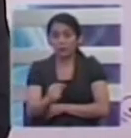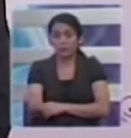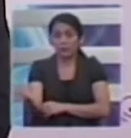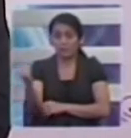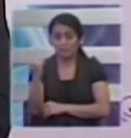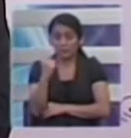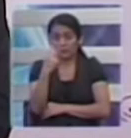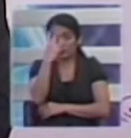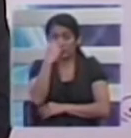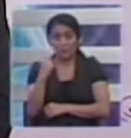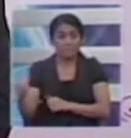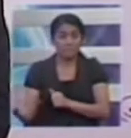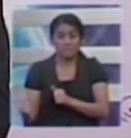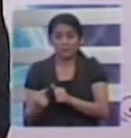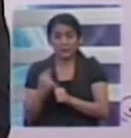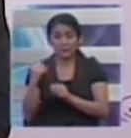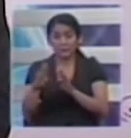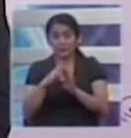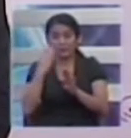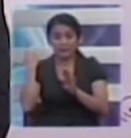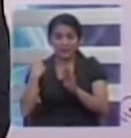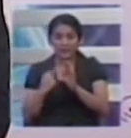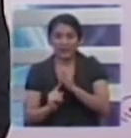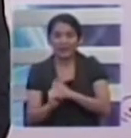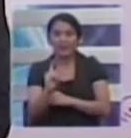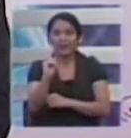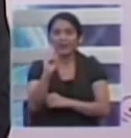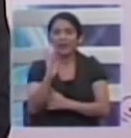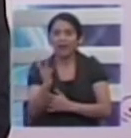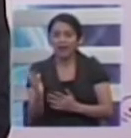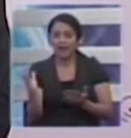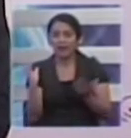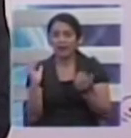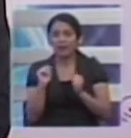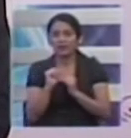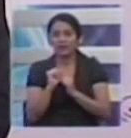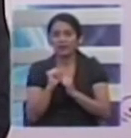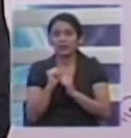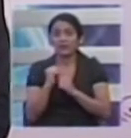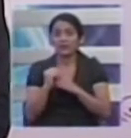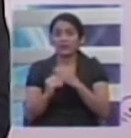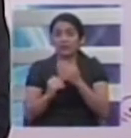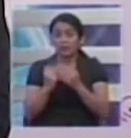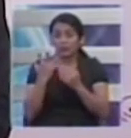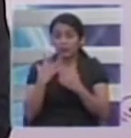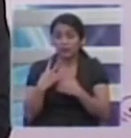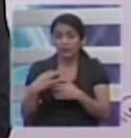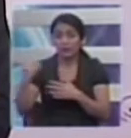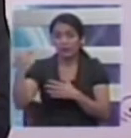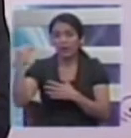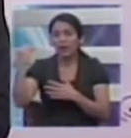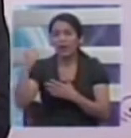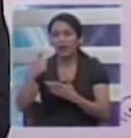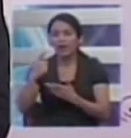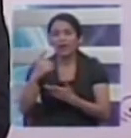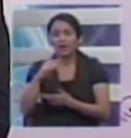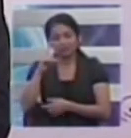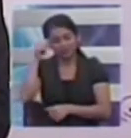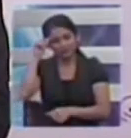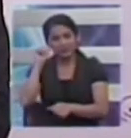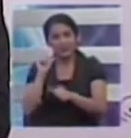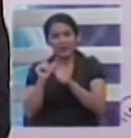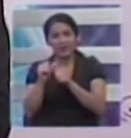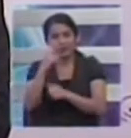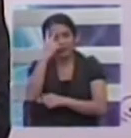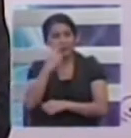cliente entra por primera vez por la puerta de nuestro hotel, es un cliente o un huésped, y cuando se va queremos que sea nuestro amigo. Y te puedo asegurar que lo